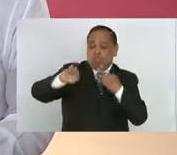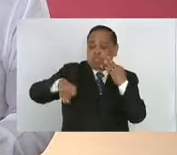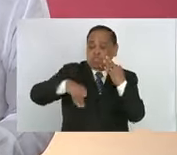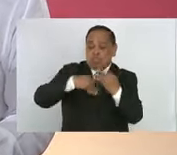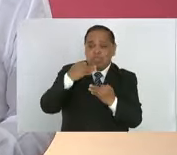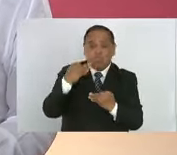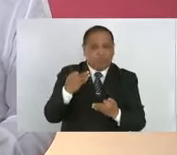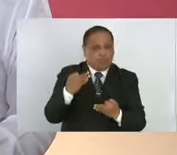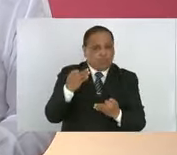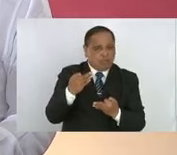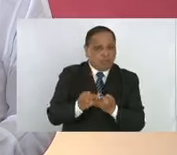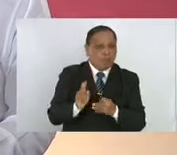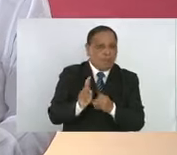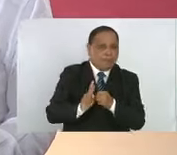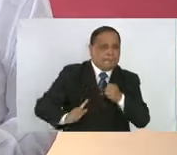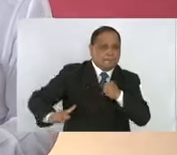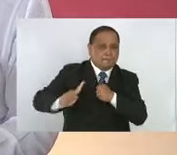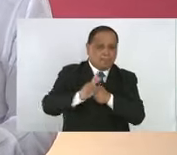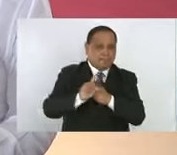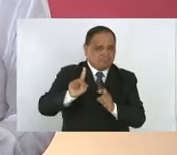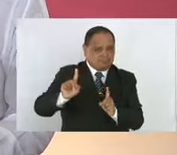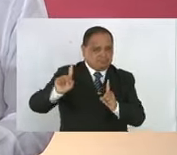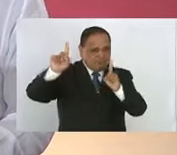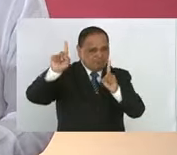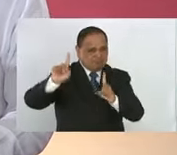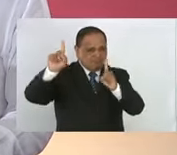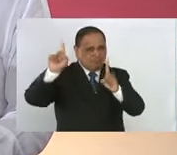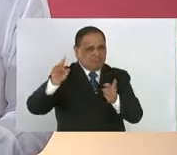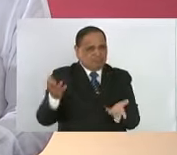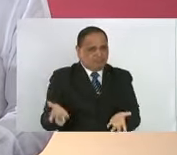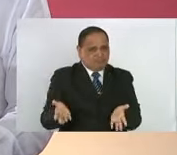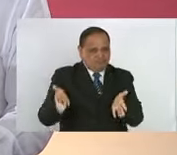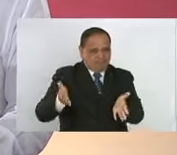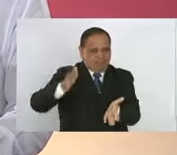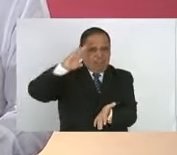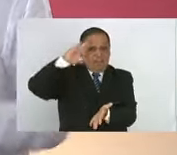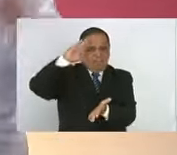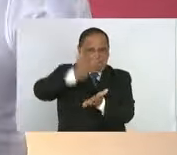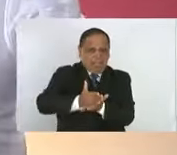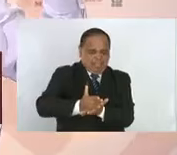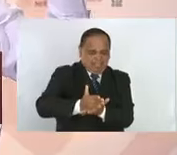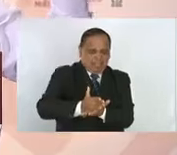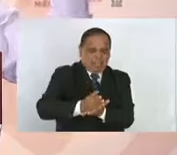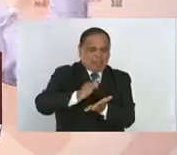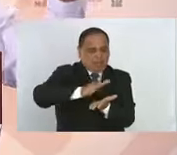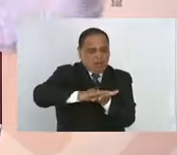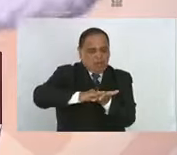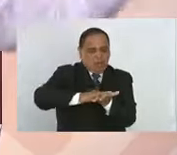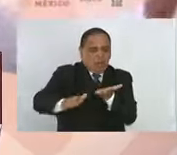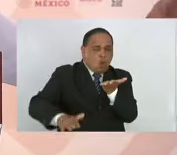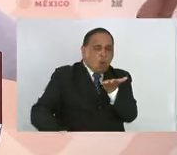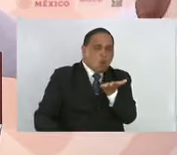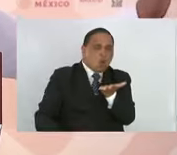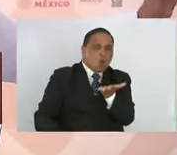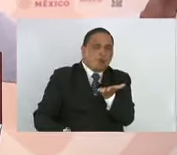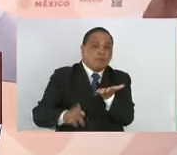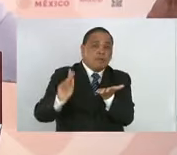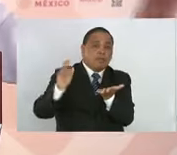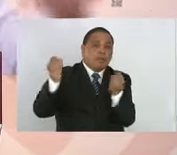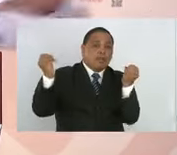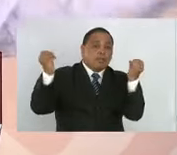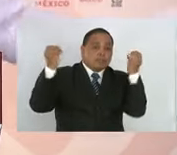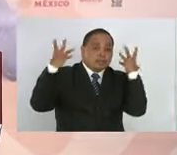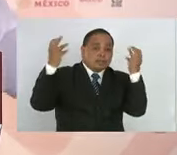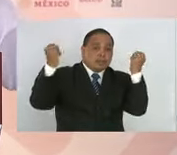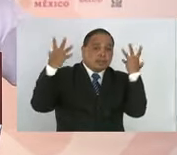mundo están porque se elimine el bloqueo. Pero pasa la asamblea